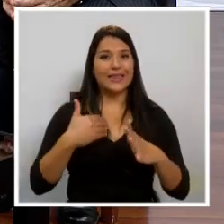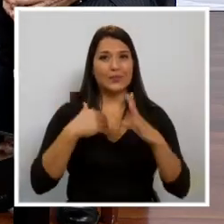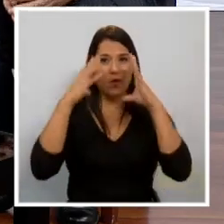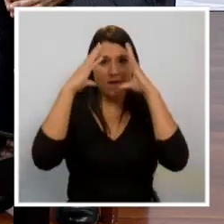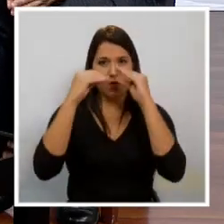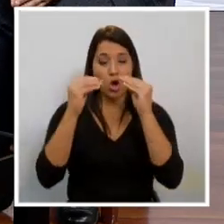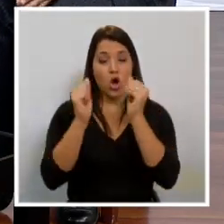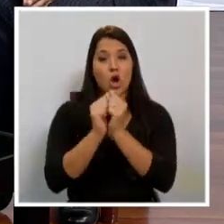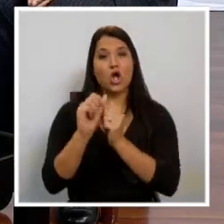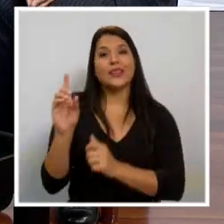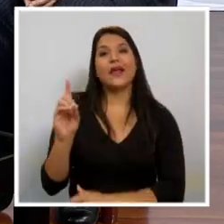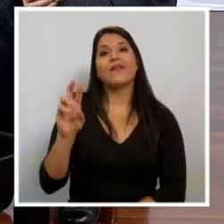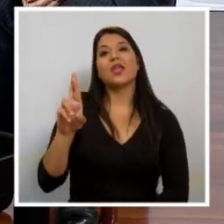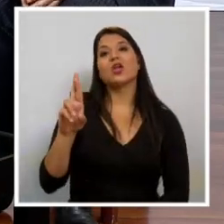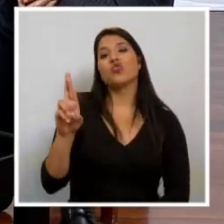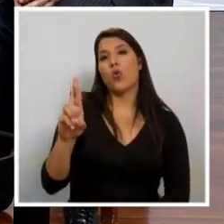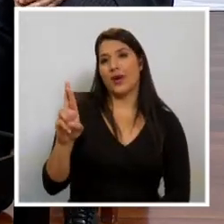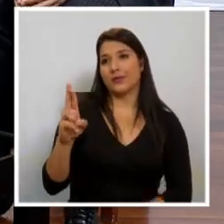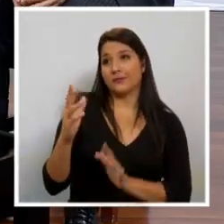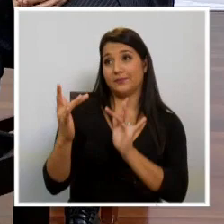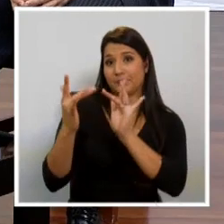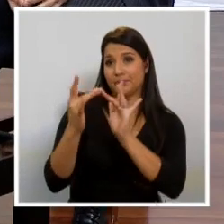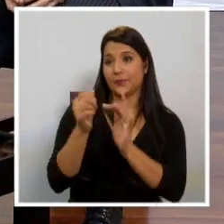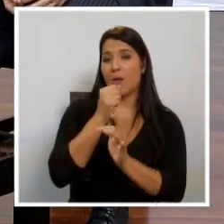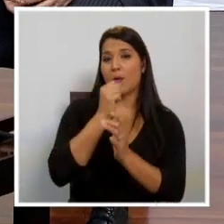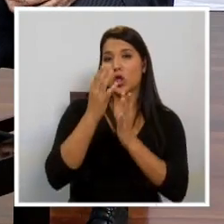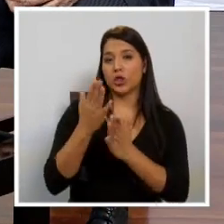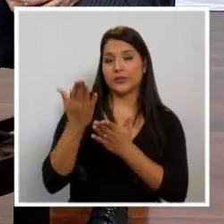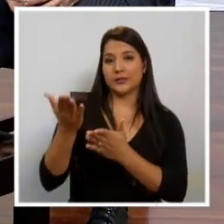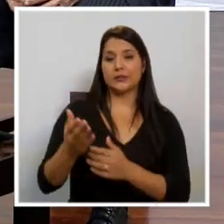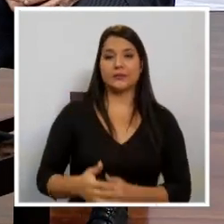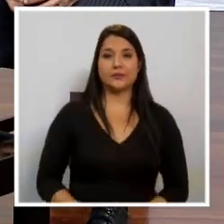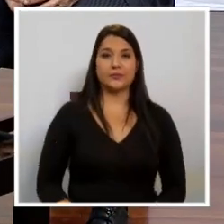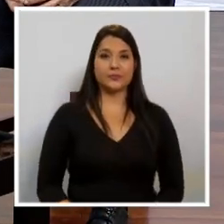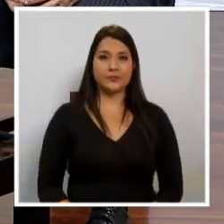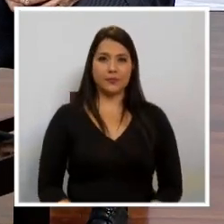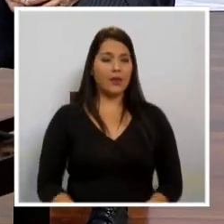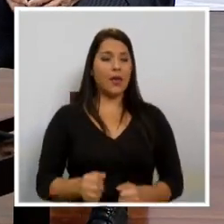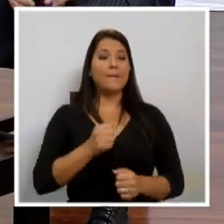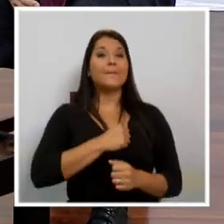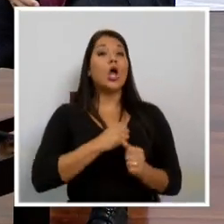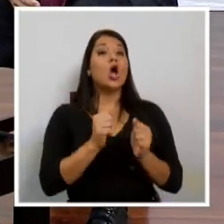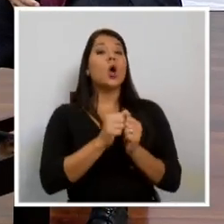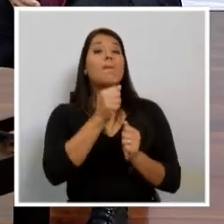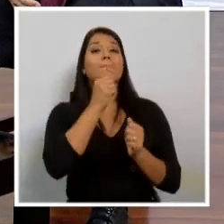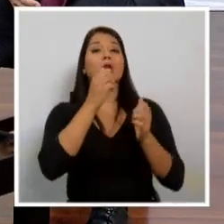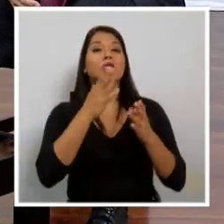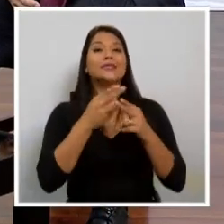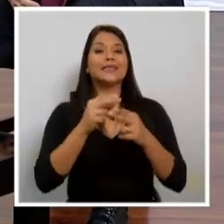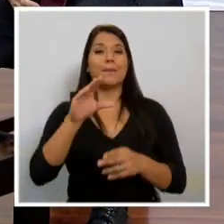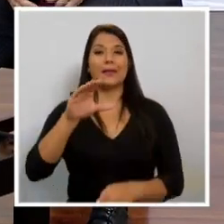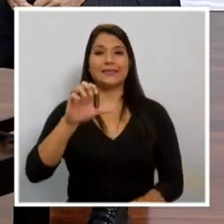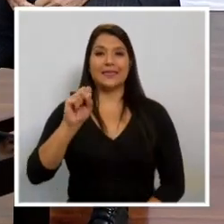con David Roversi. Vamos de inmediato con David, adelante. Más bien con César Barrantes. César, adelante.